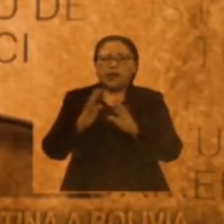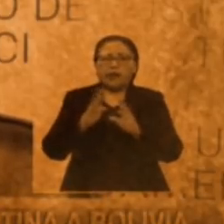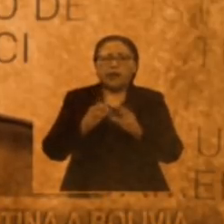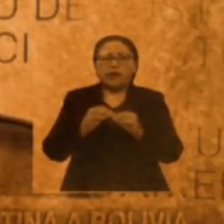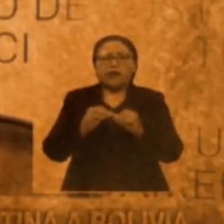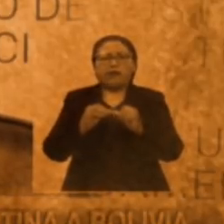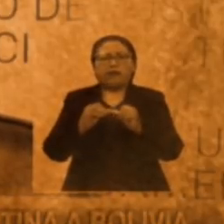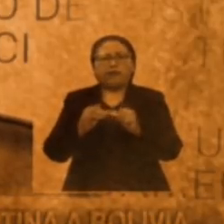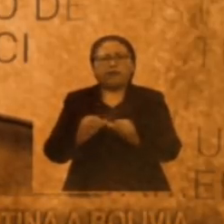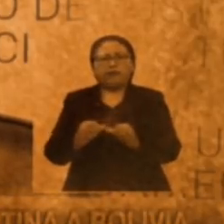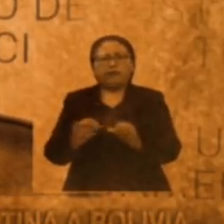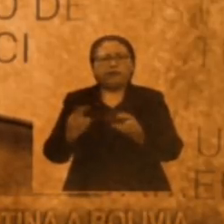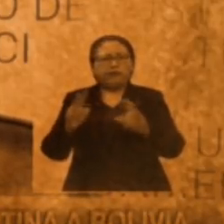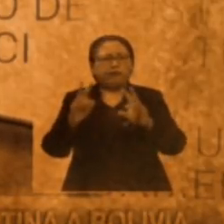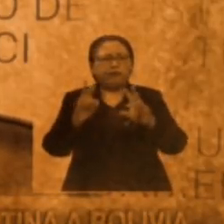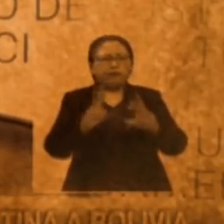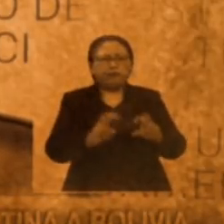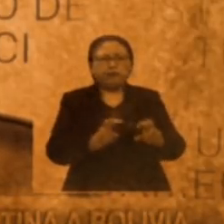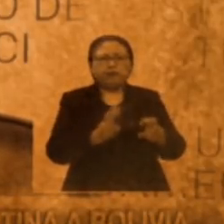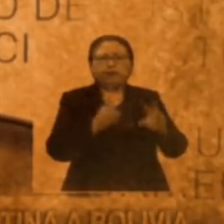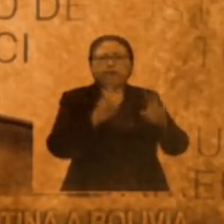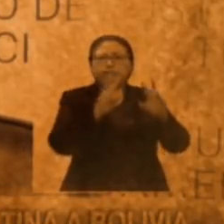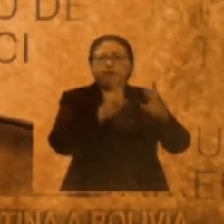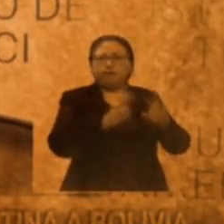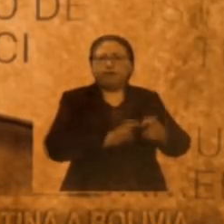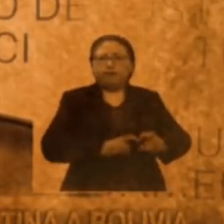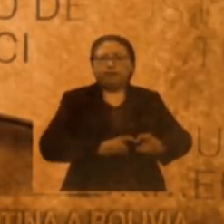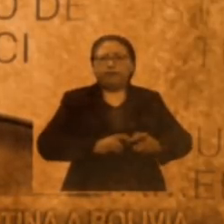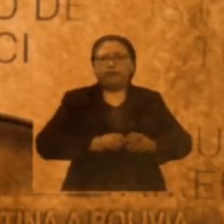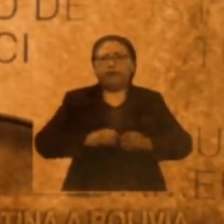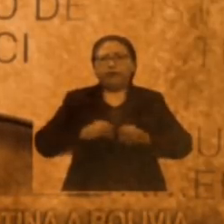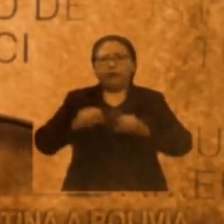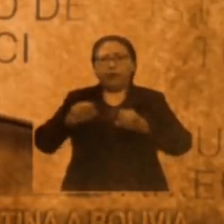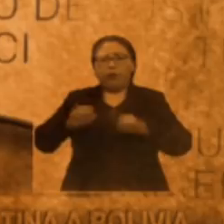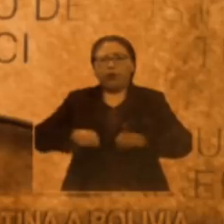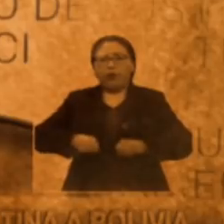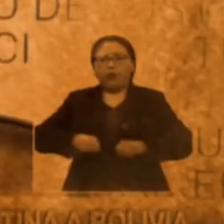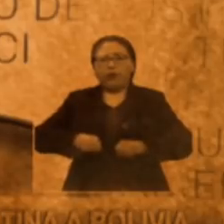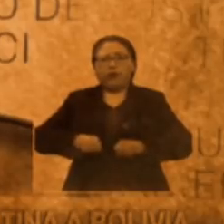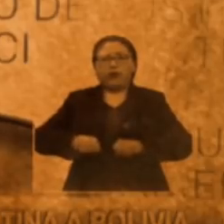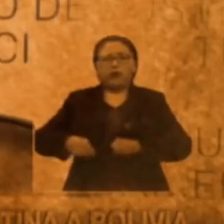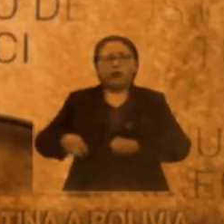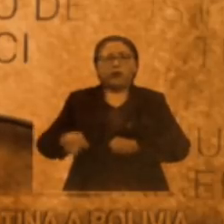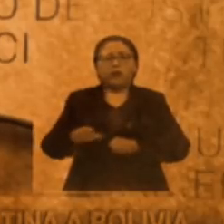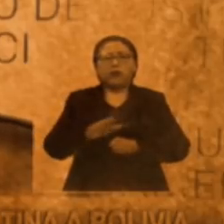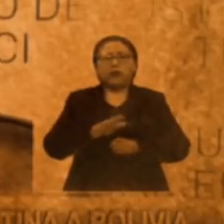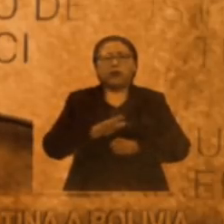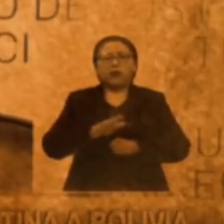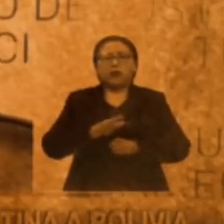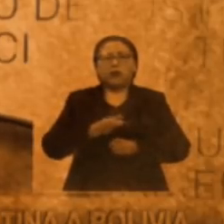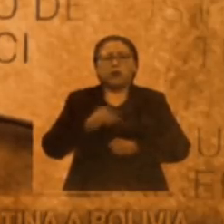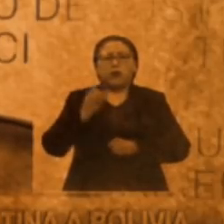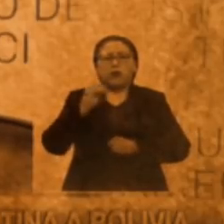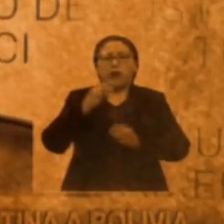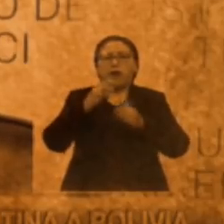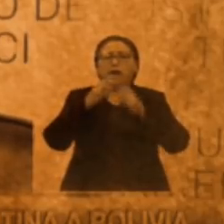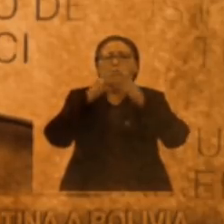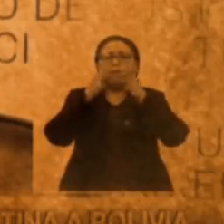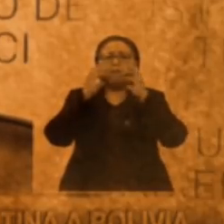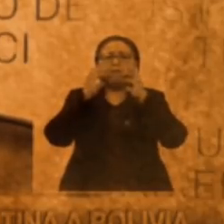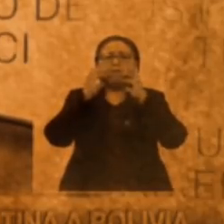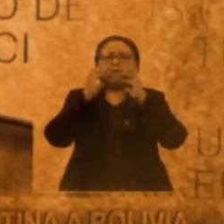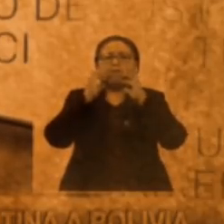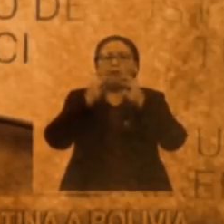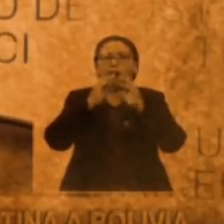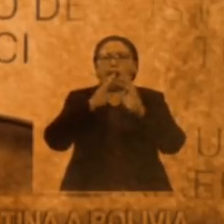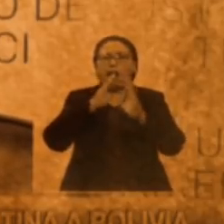vía comunicación oficial, enviado el 17 de noviembre, al entonces director nacional de la Gendarmería Nacional Argentina, Gerardo